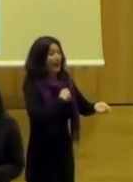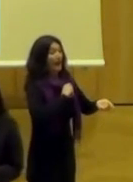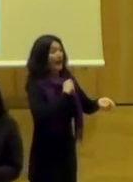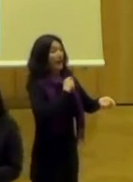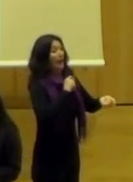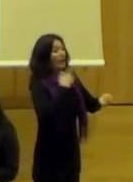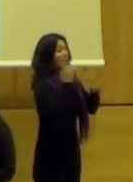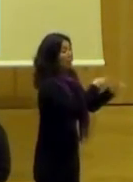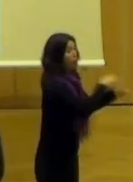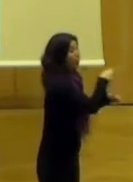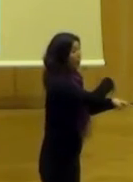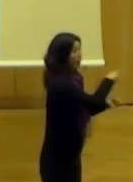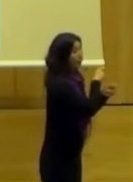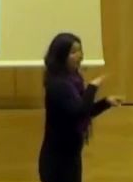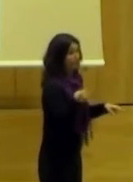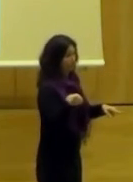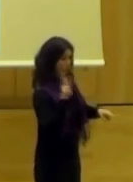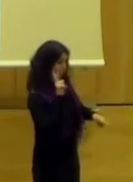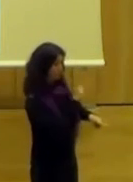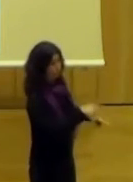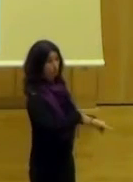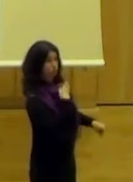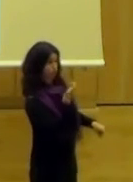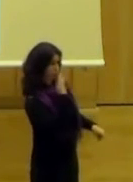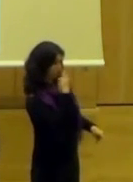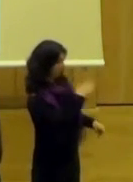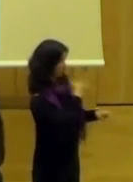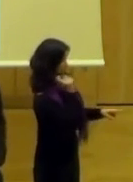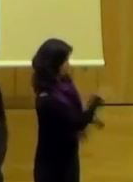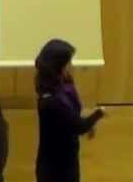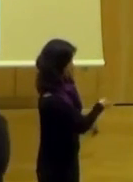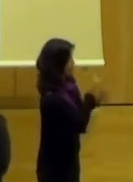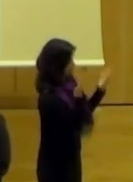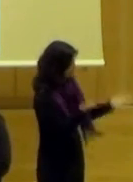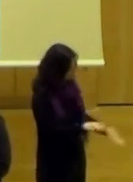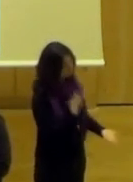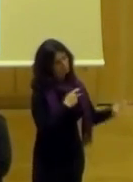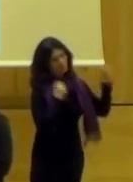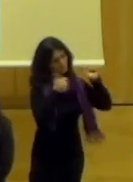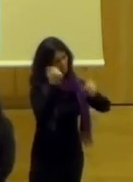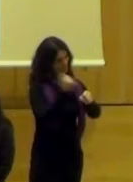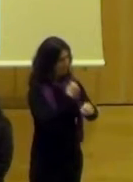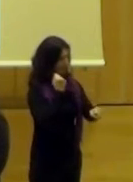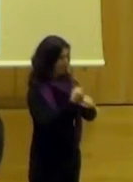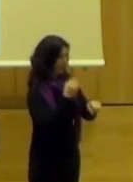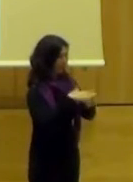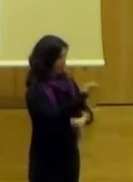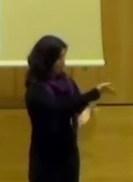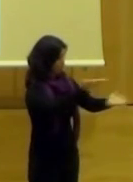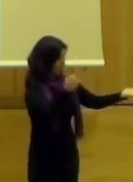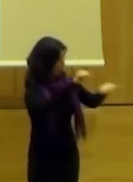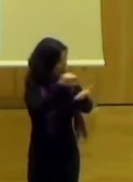actitudes en contra de ese colectivo en concreto, ¿no? Y entonces, bueno, buscamos a trabajar con el conjunto